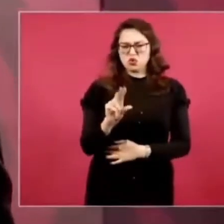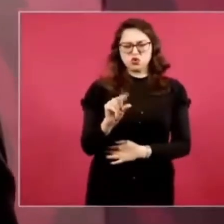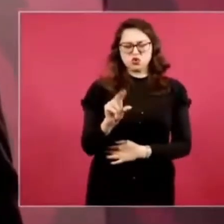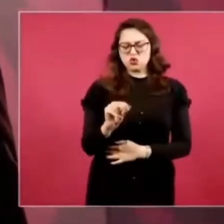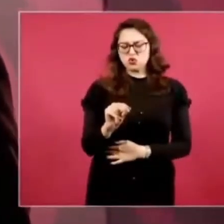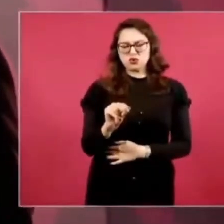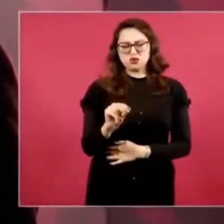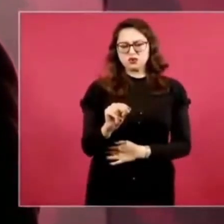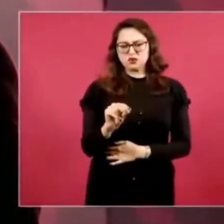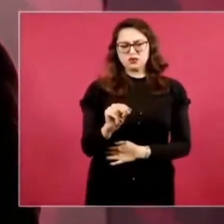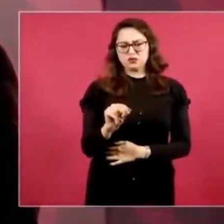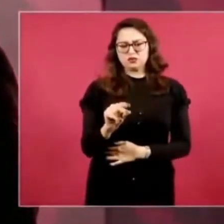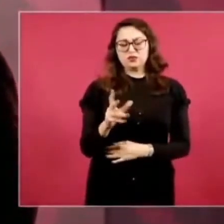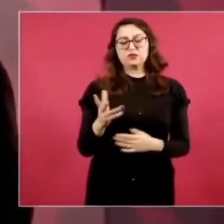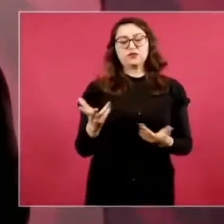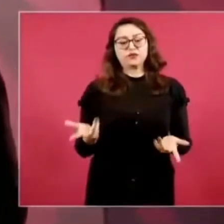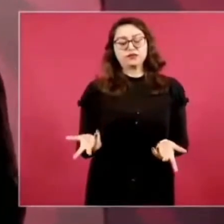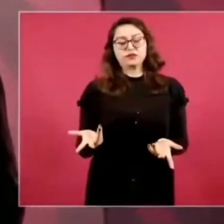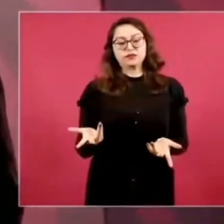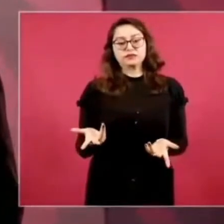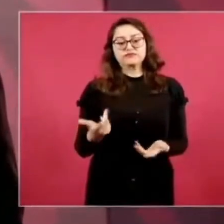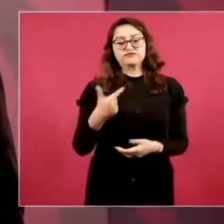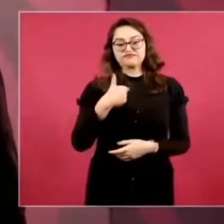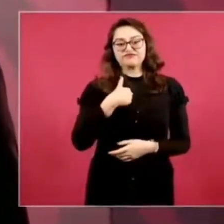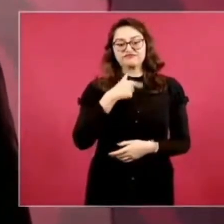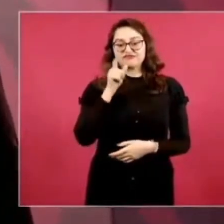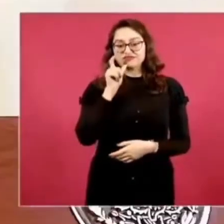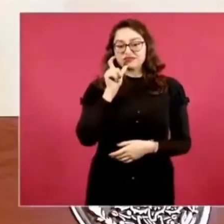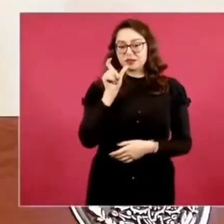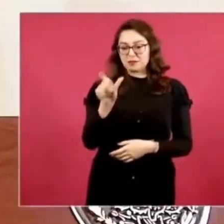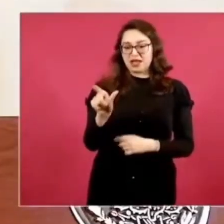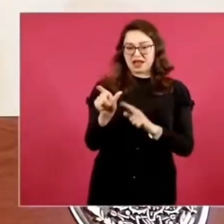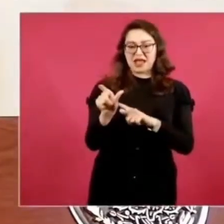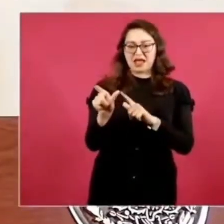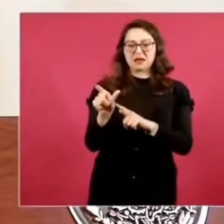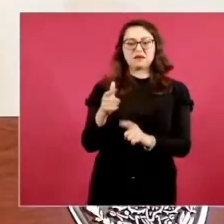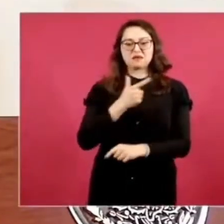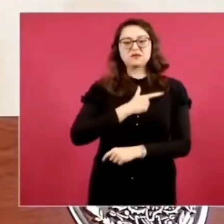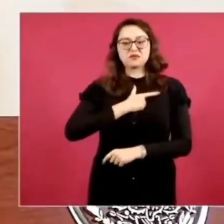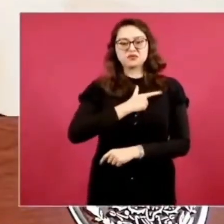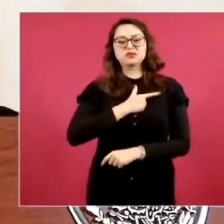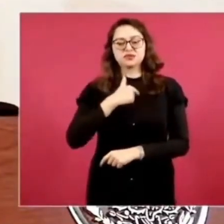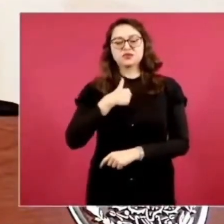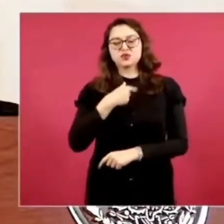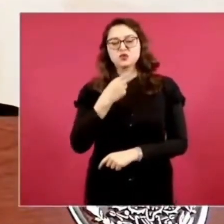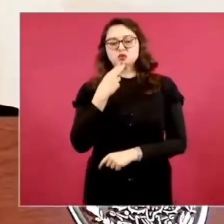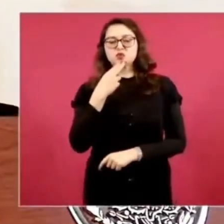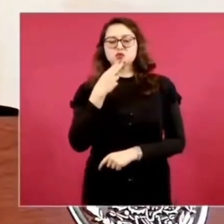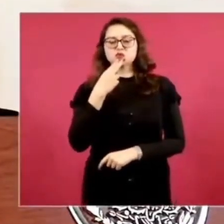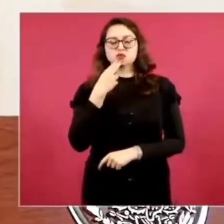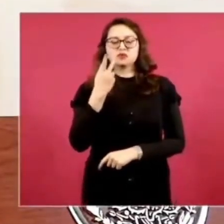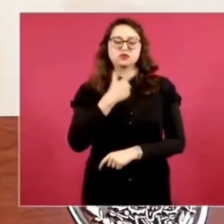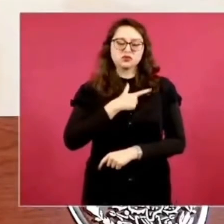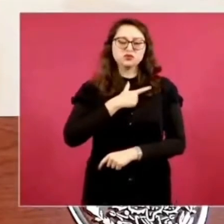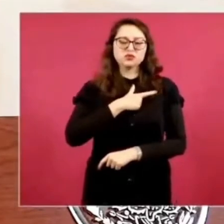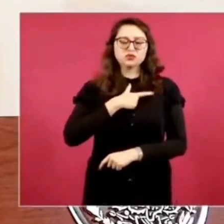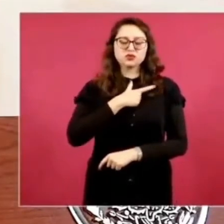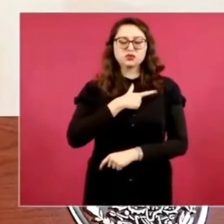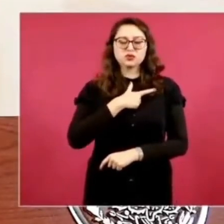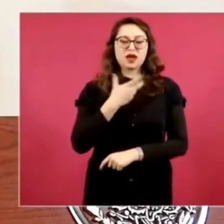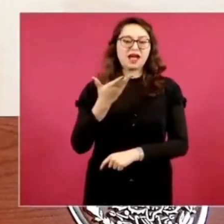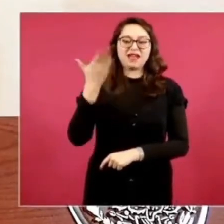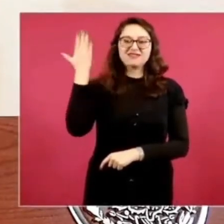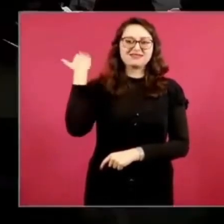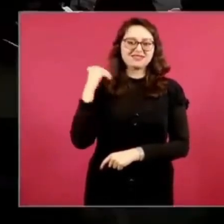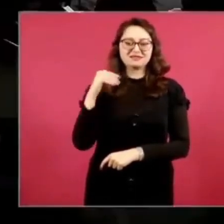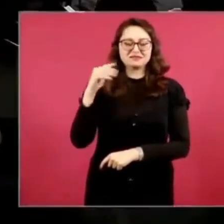Decía yo, me gustó mucho esa palabra porque ya tenía tiempo que no la usaba ni la